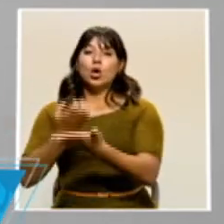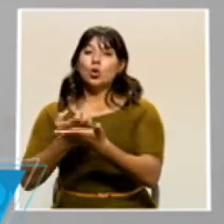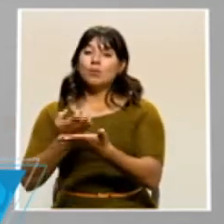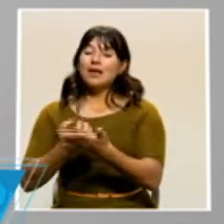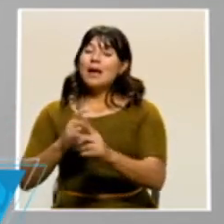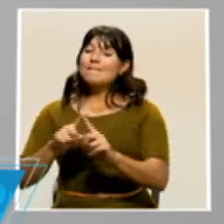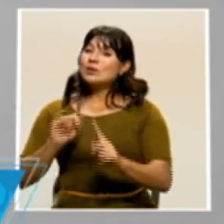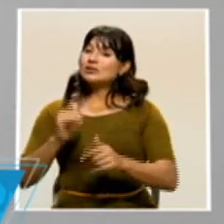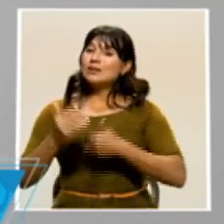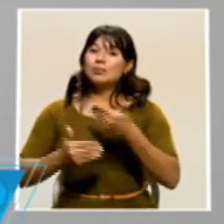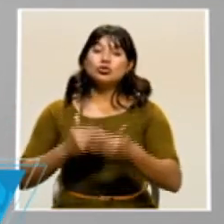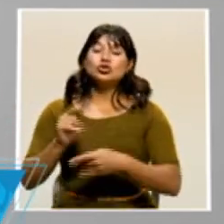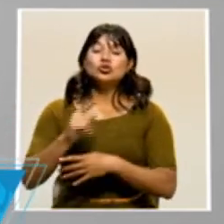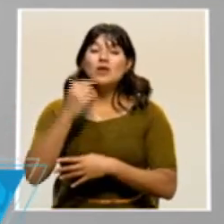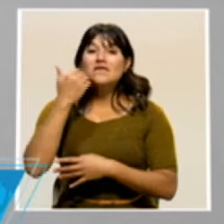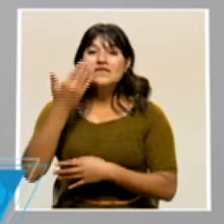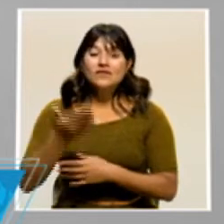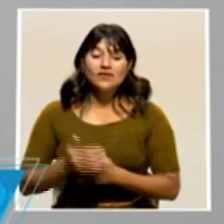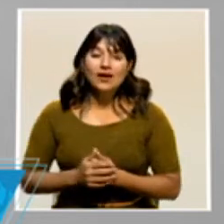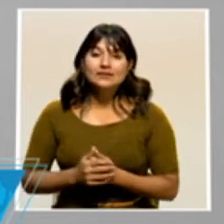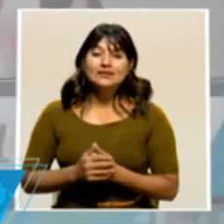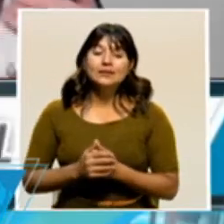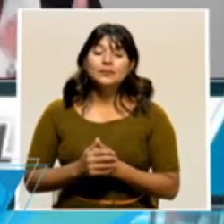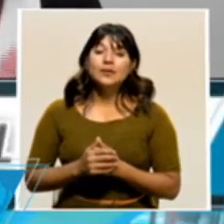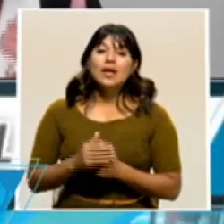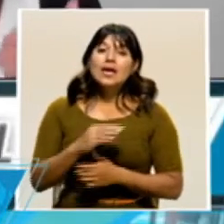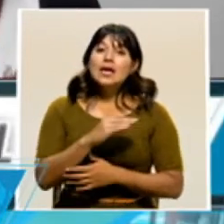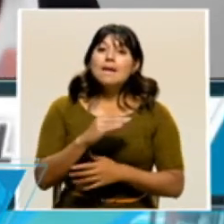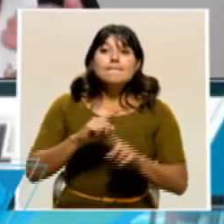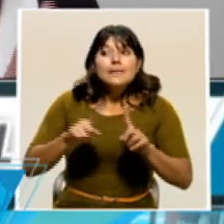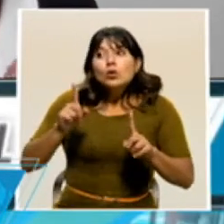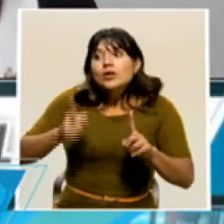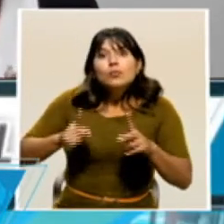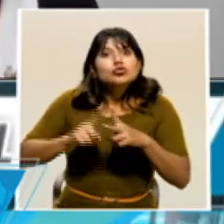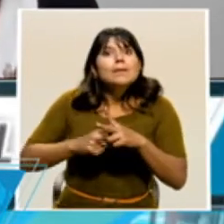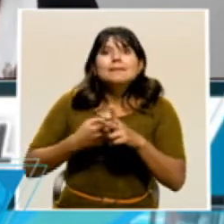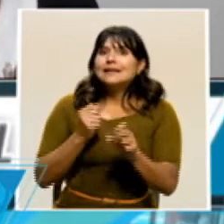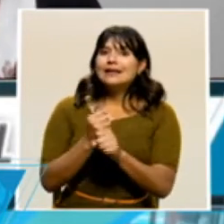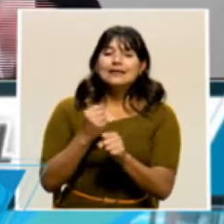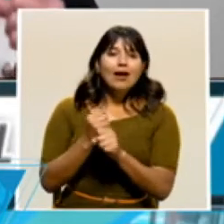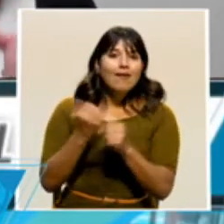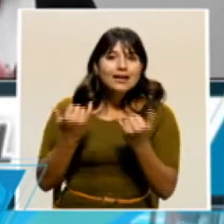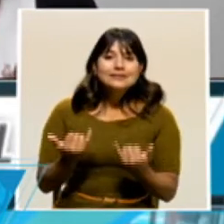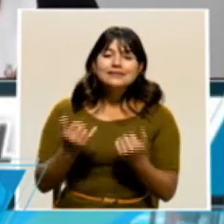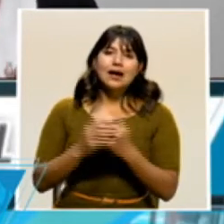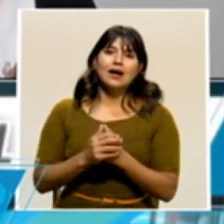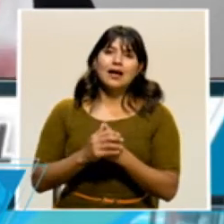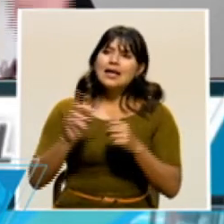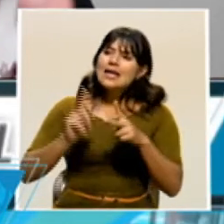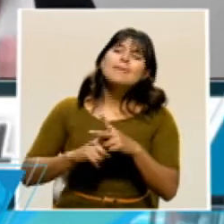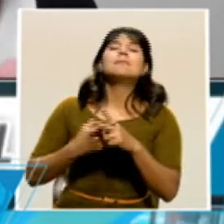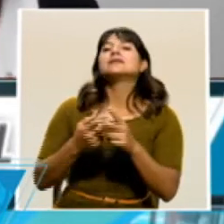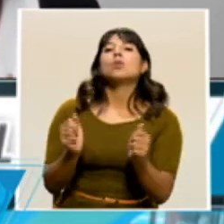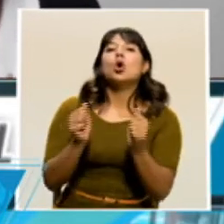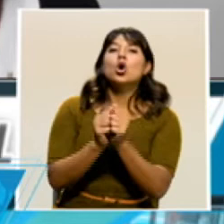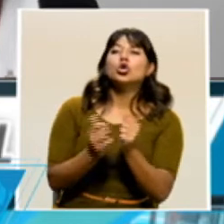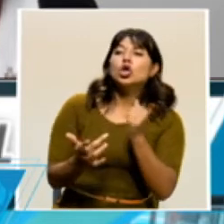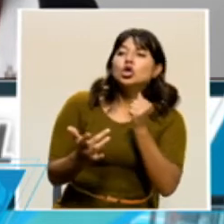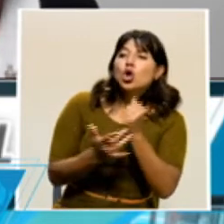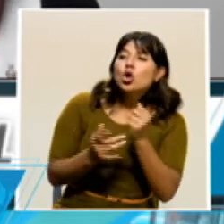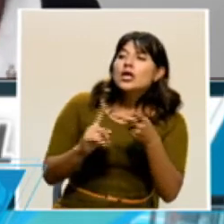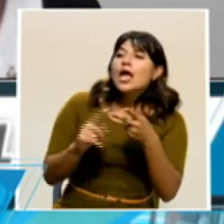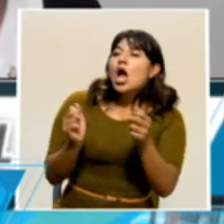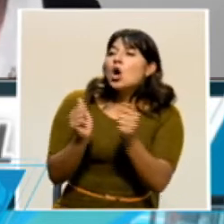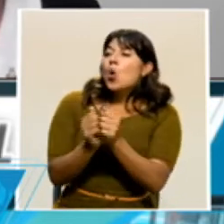otras que debe haber. Pero el tema es que empecemos a trabajar ese tema. O sea, empecemos con tecnología, con controles